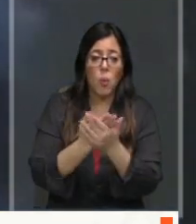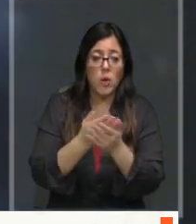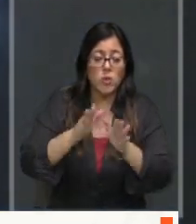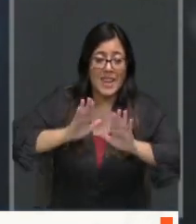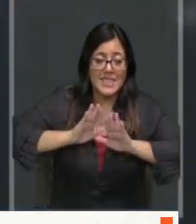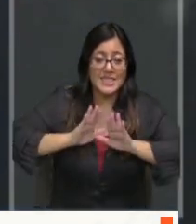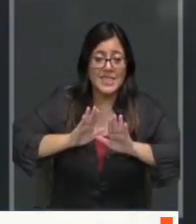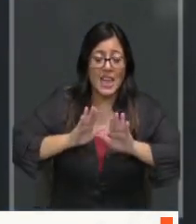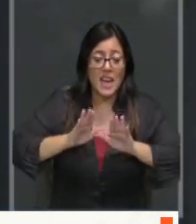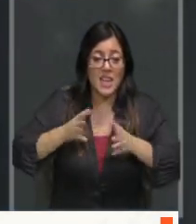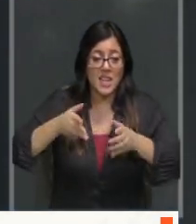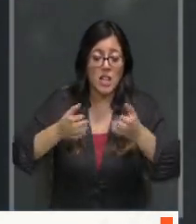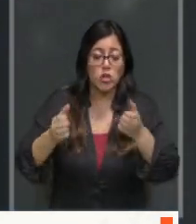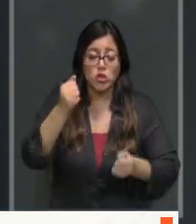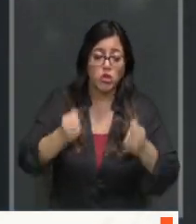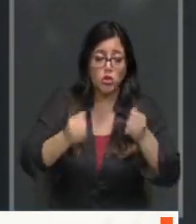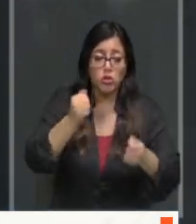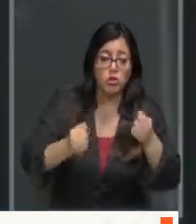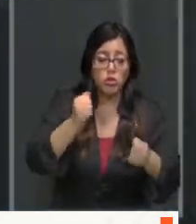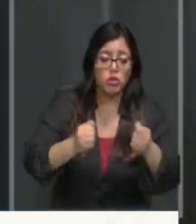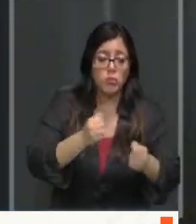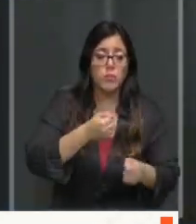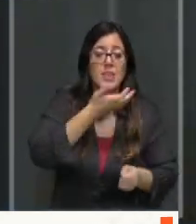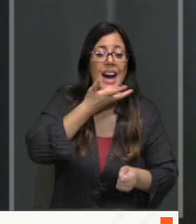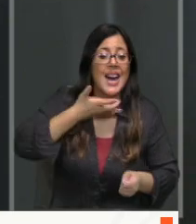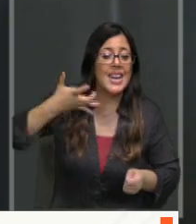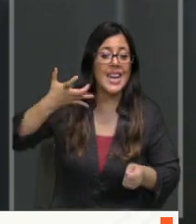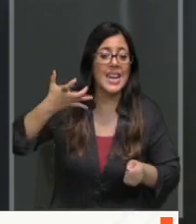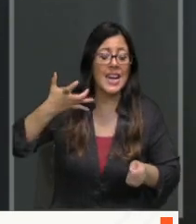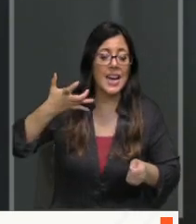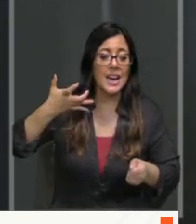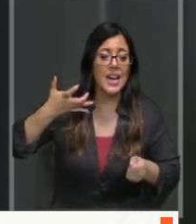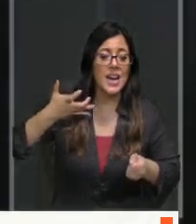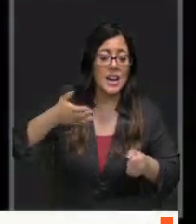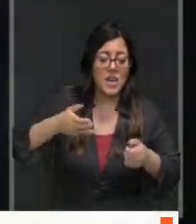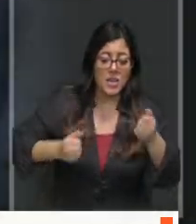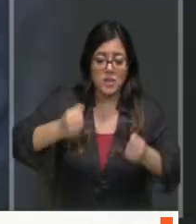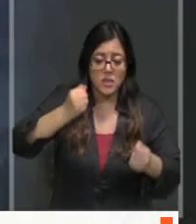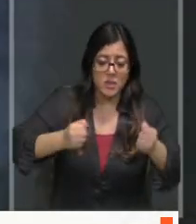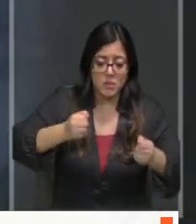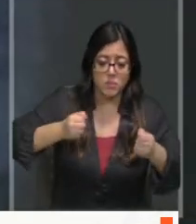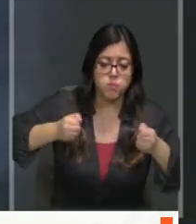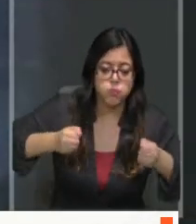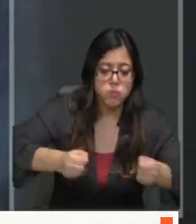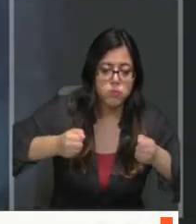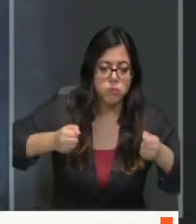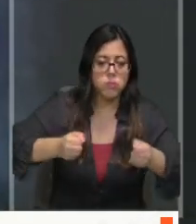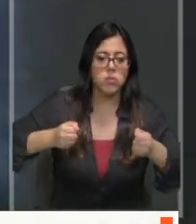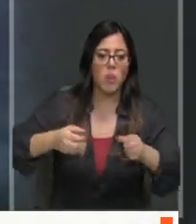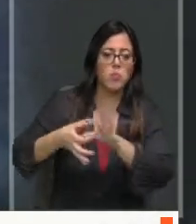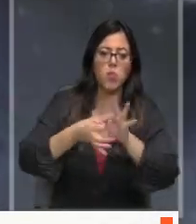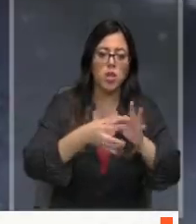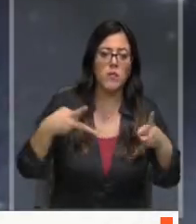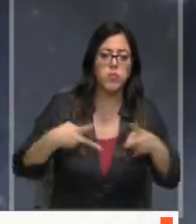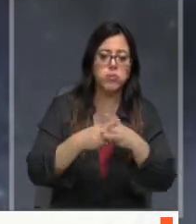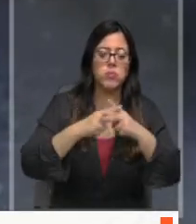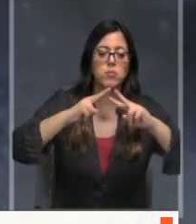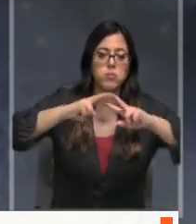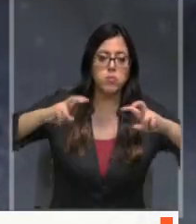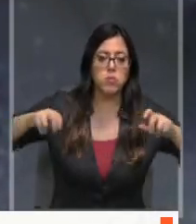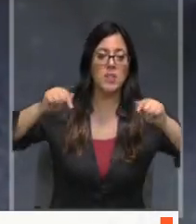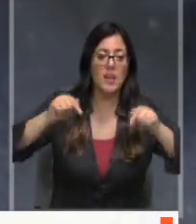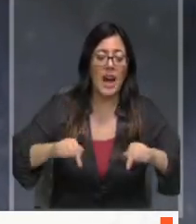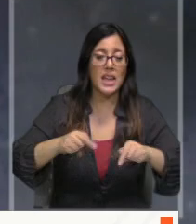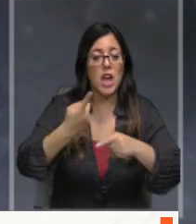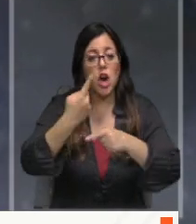Renca, la máquina se detuvo por los efectos de un corta corriente. Con una camioneta robada, ahora remolcarán el